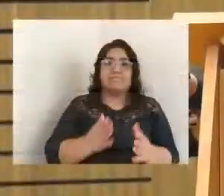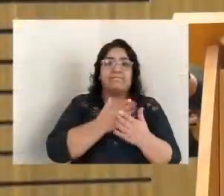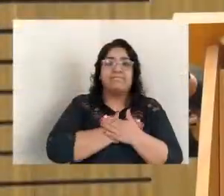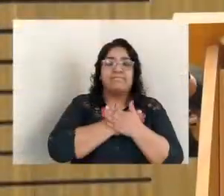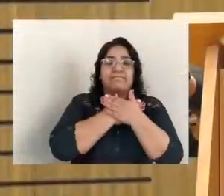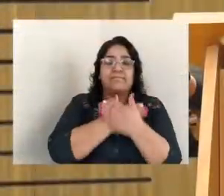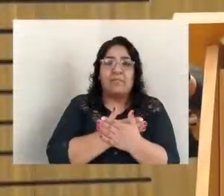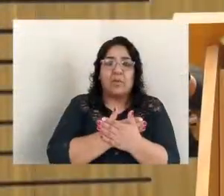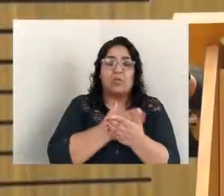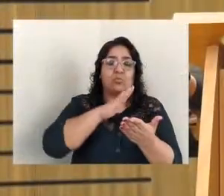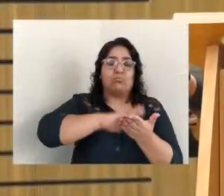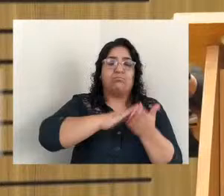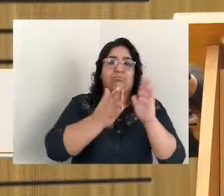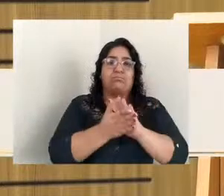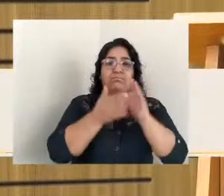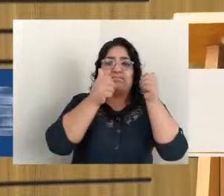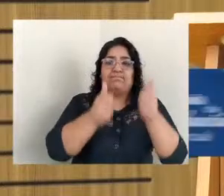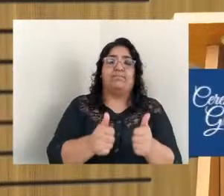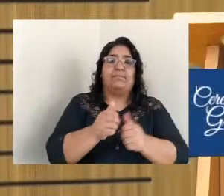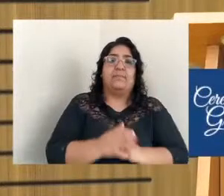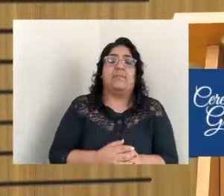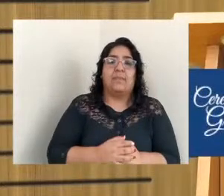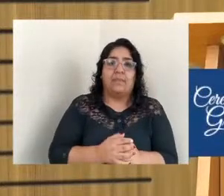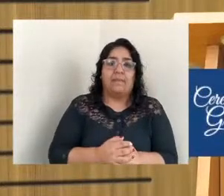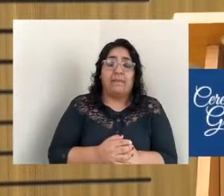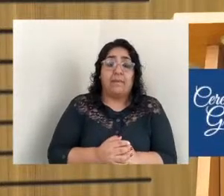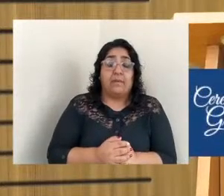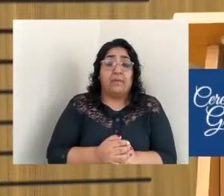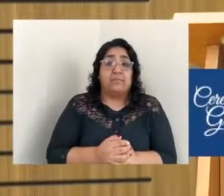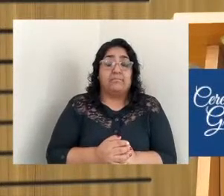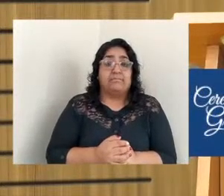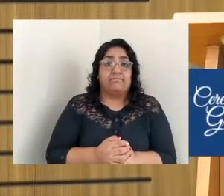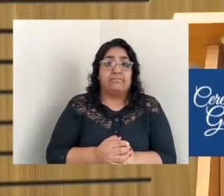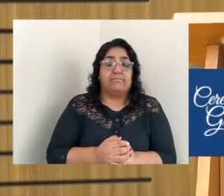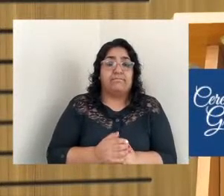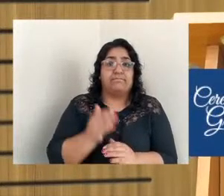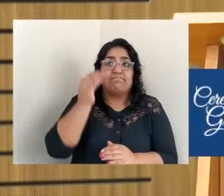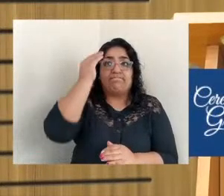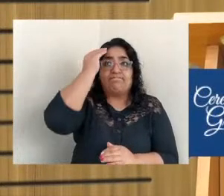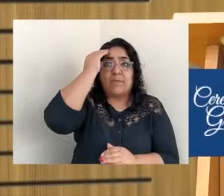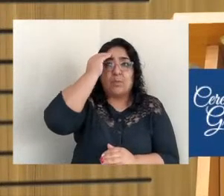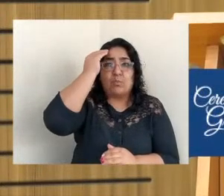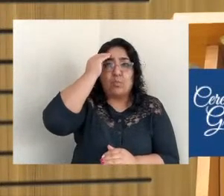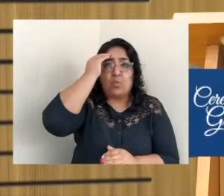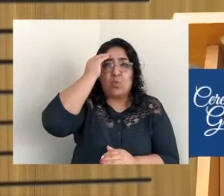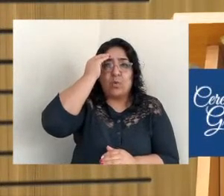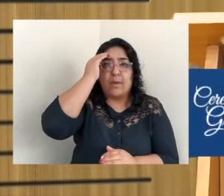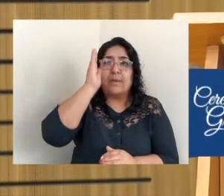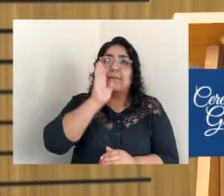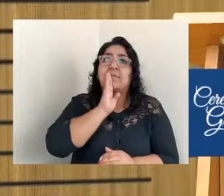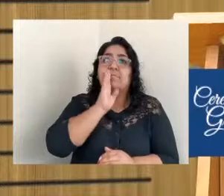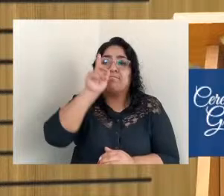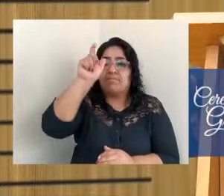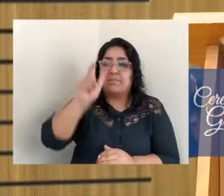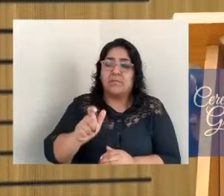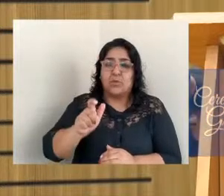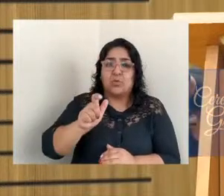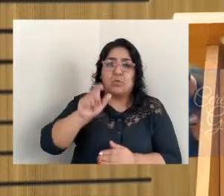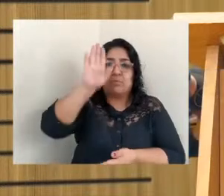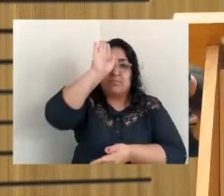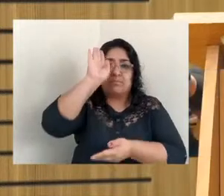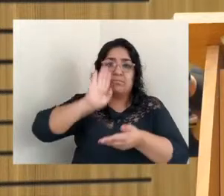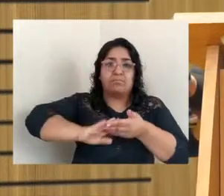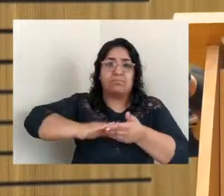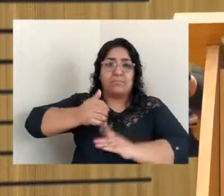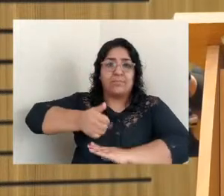Un cordial saludo de paz y bien. En memoria al sensible fallecimiento de la